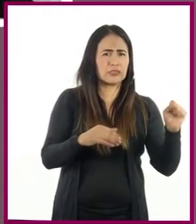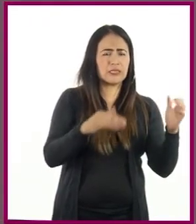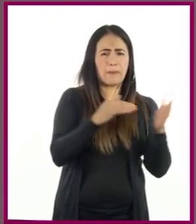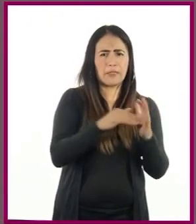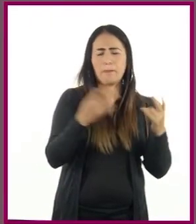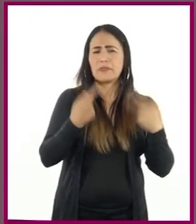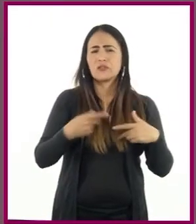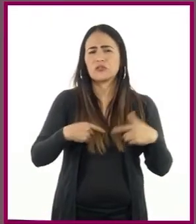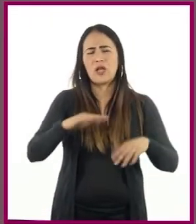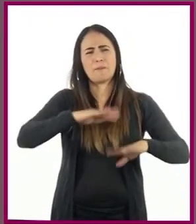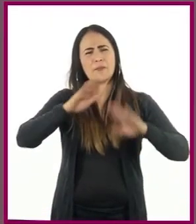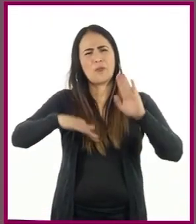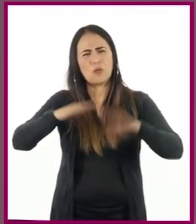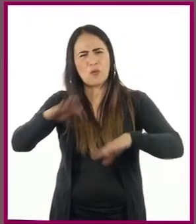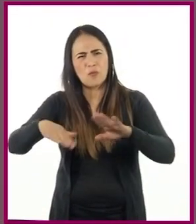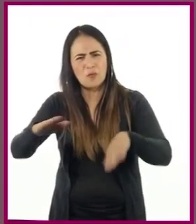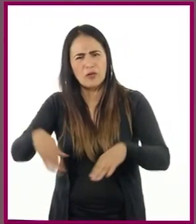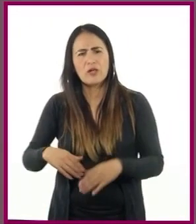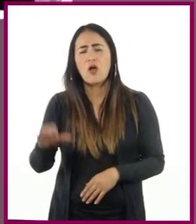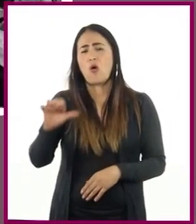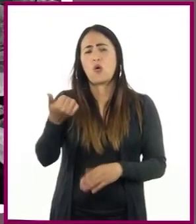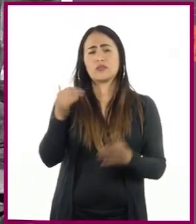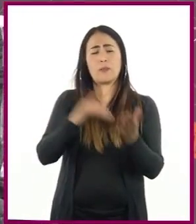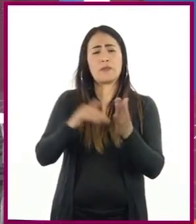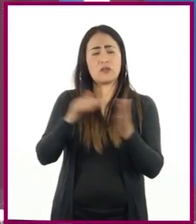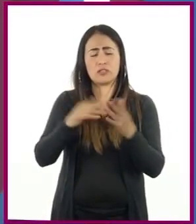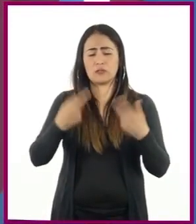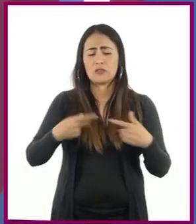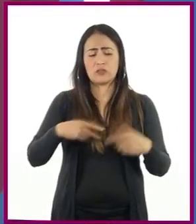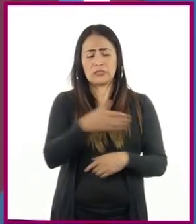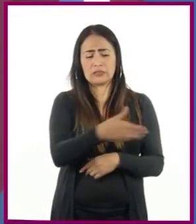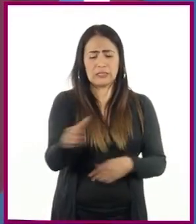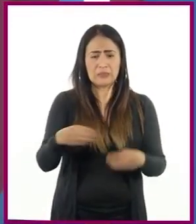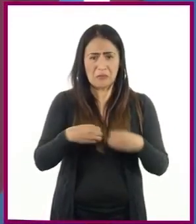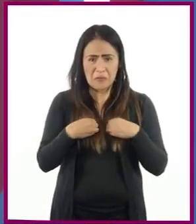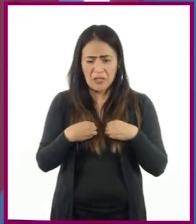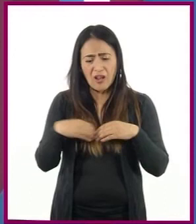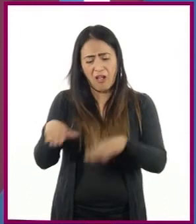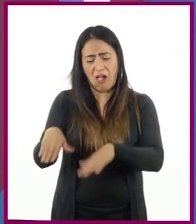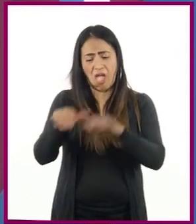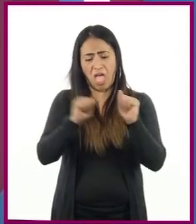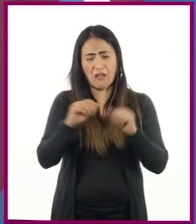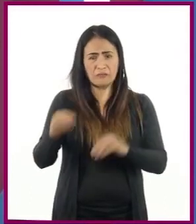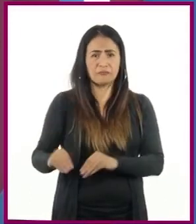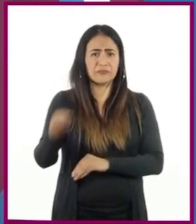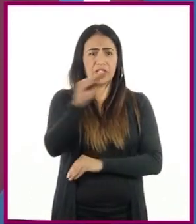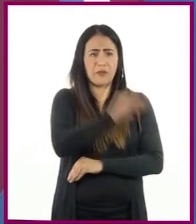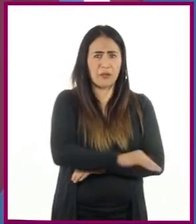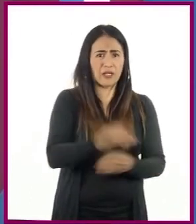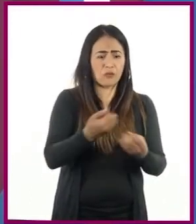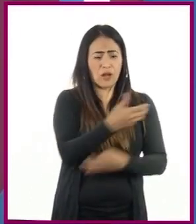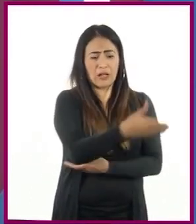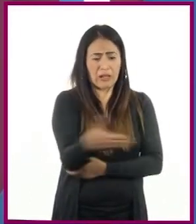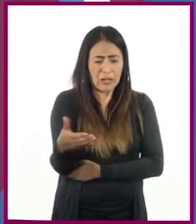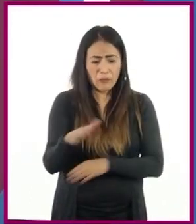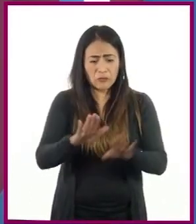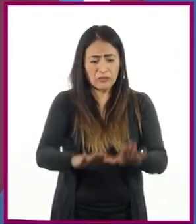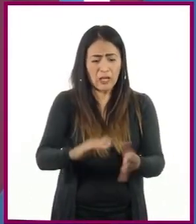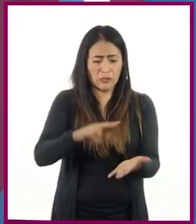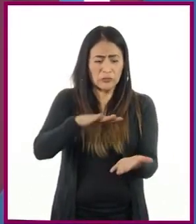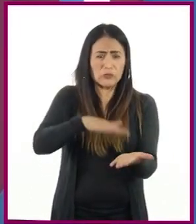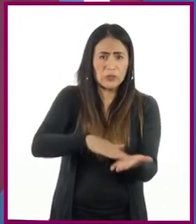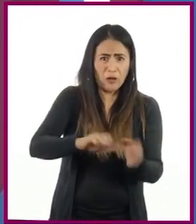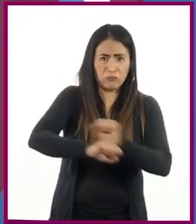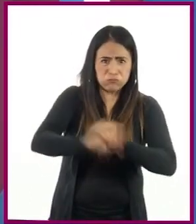murieron. Cerca de 11 millones de campesinos tuvieron que emigrar y cientos de campos quedaron con minas activas. Casi